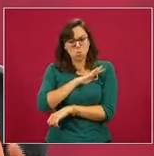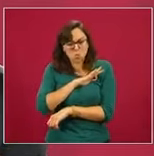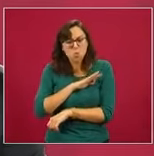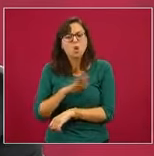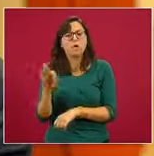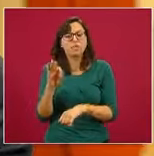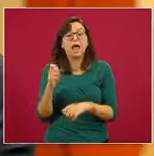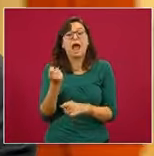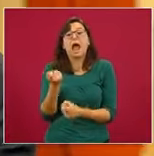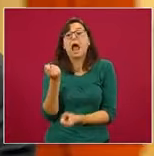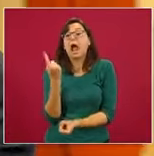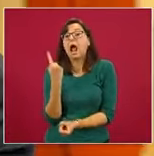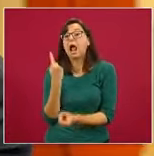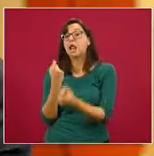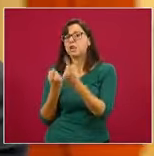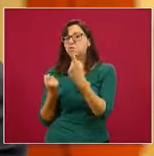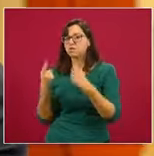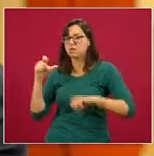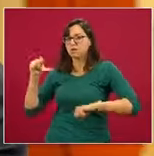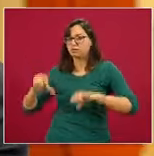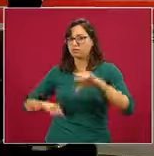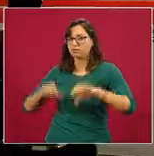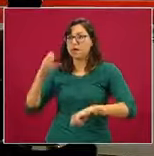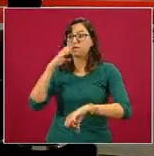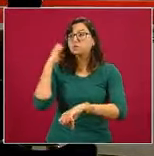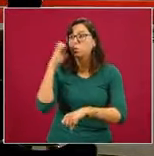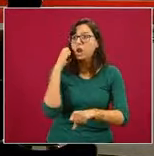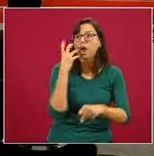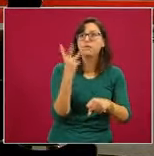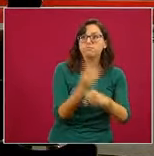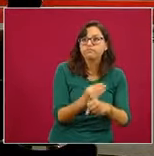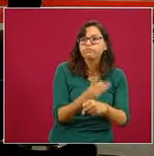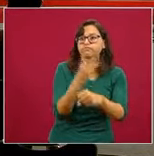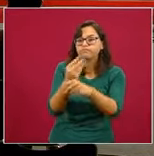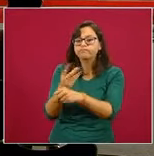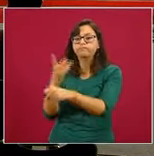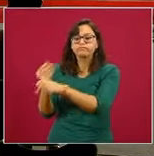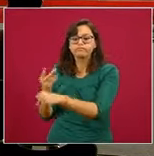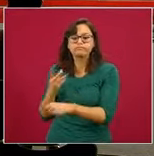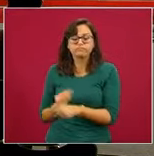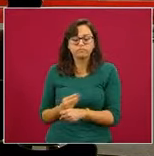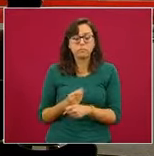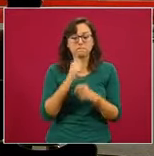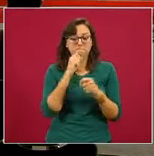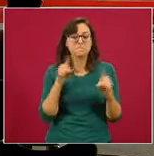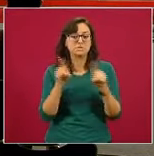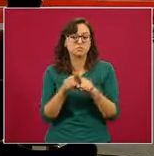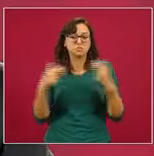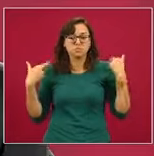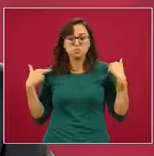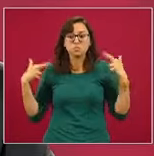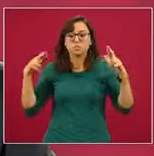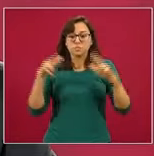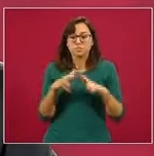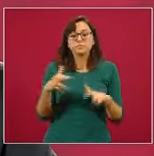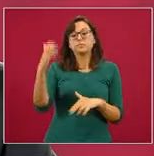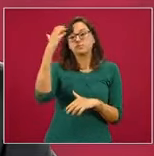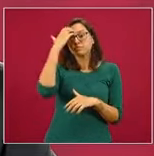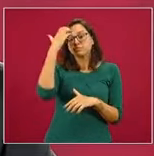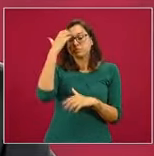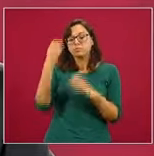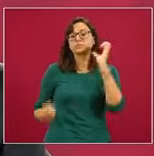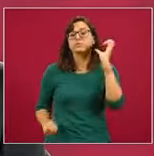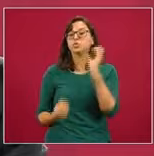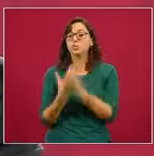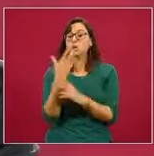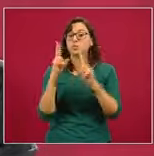federativas, para ir acondicionando los recintos físicos y familiarizando al personal educativo con las distintas